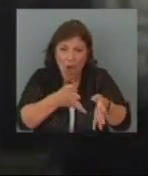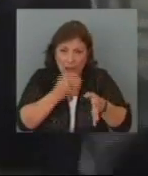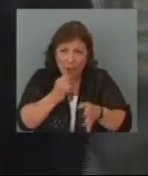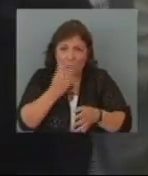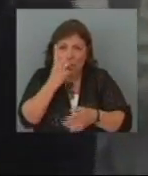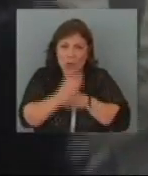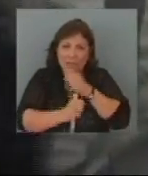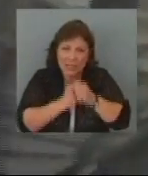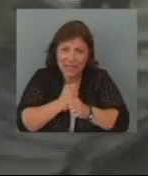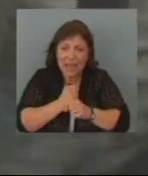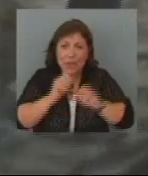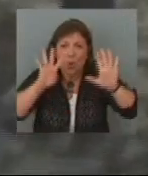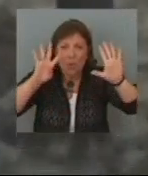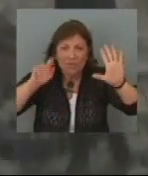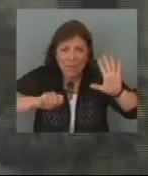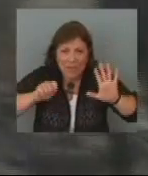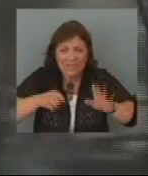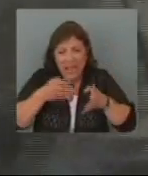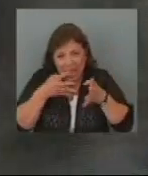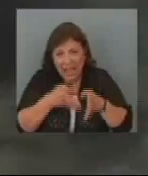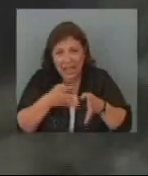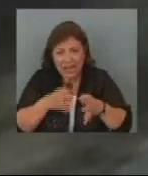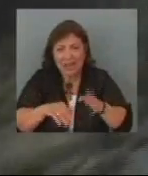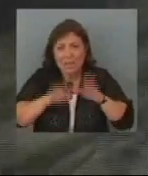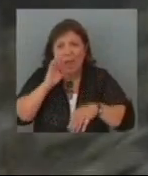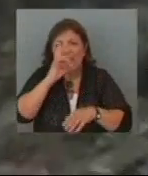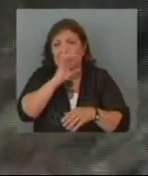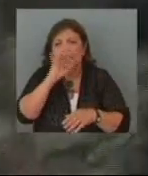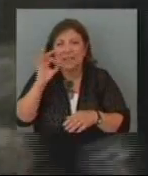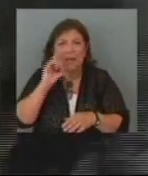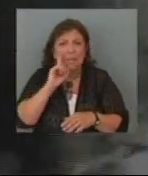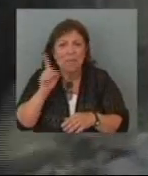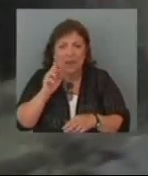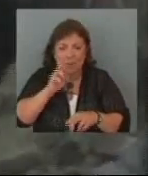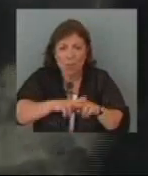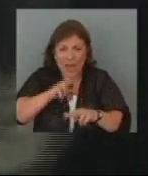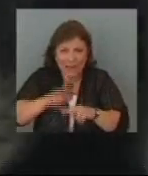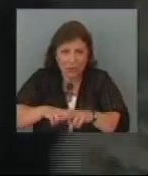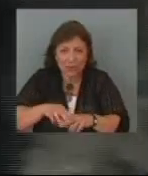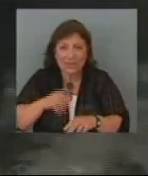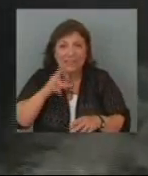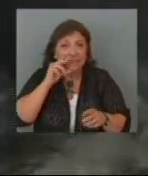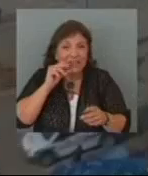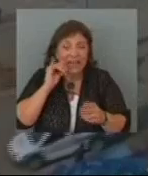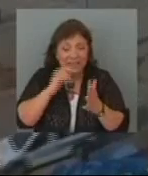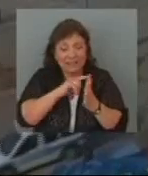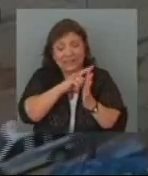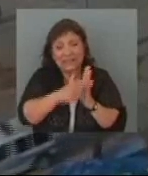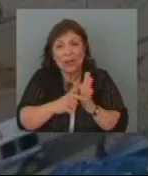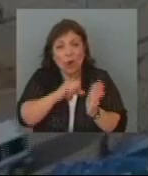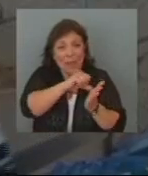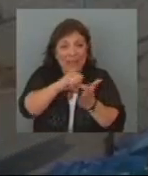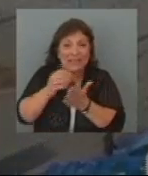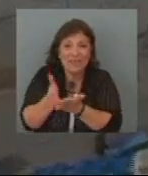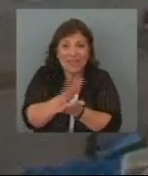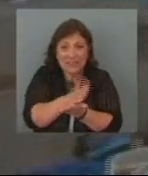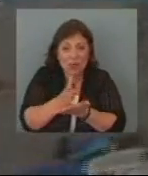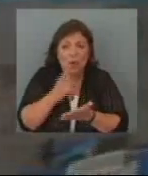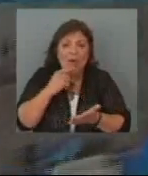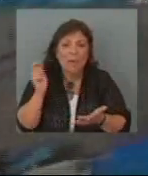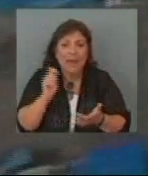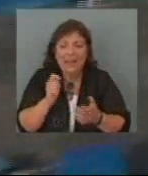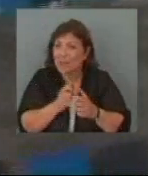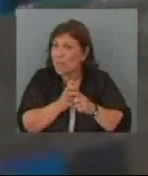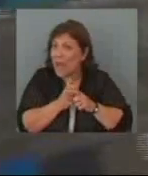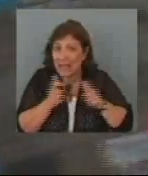de 2 años y 9 meses que ya se cobró más de 100.000 vidas. Siria y 5 países vecinos representan la zona de emergencia humanitaria más